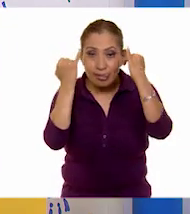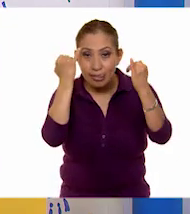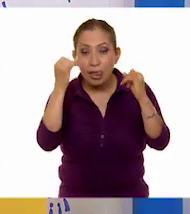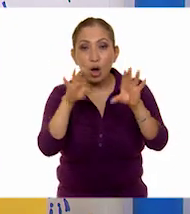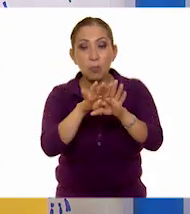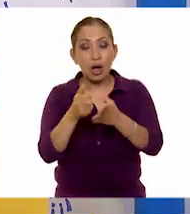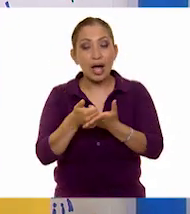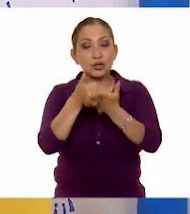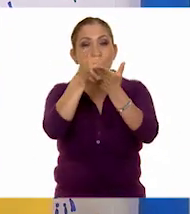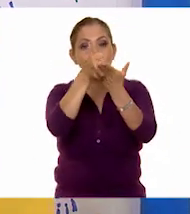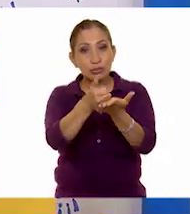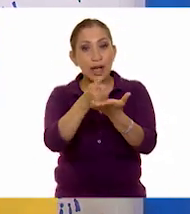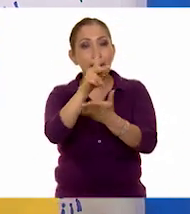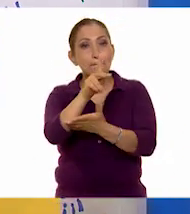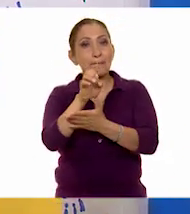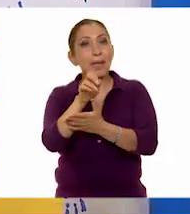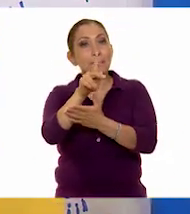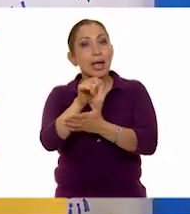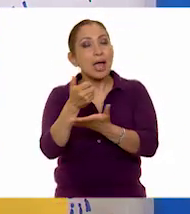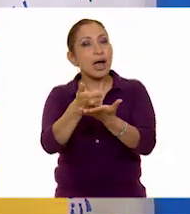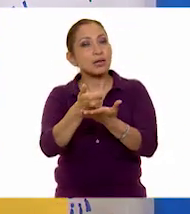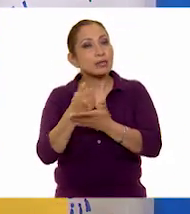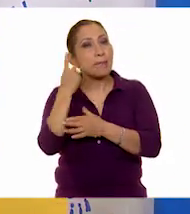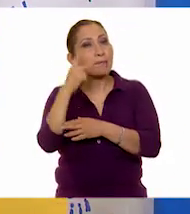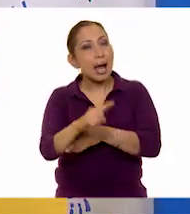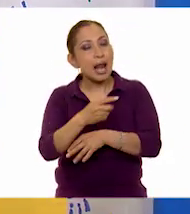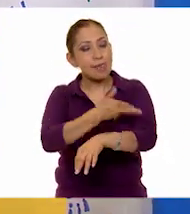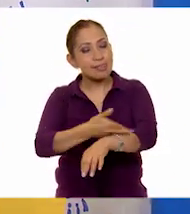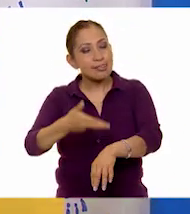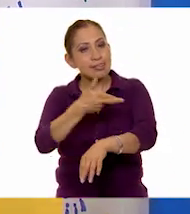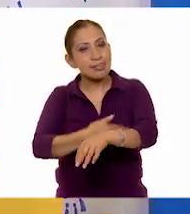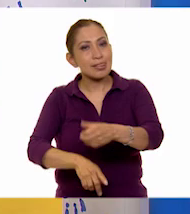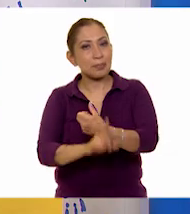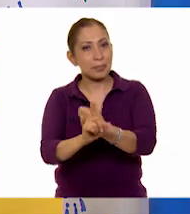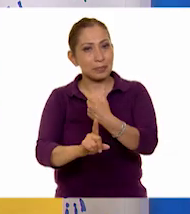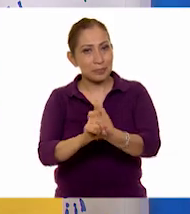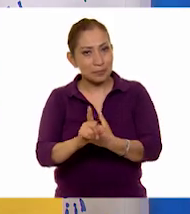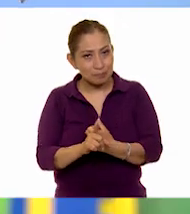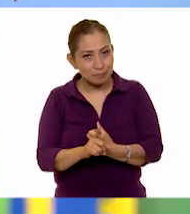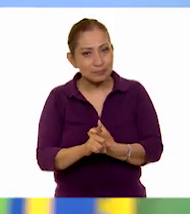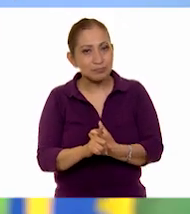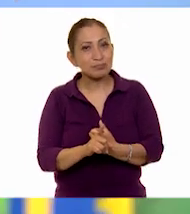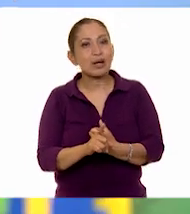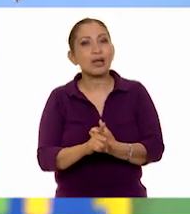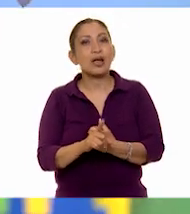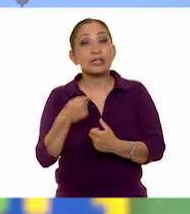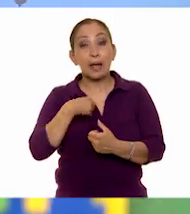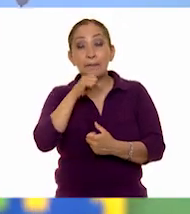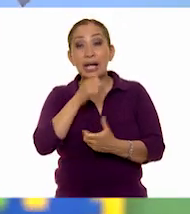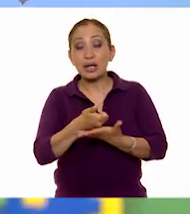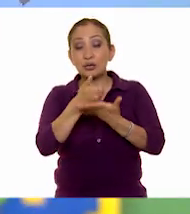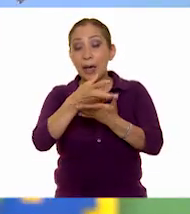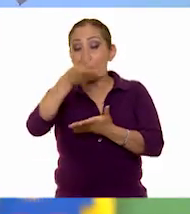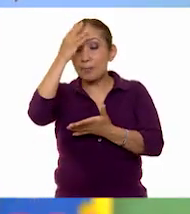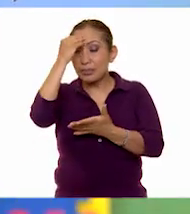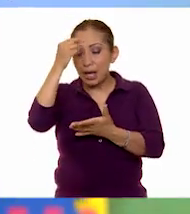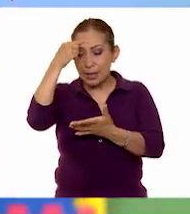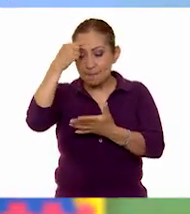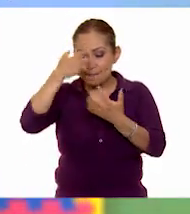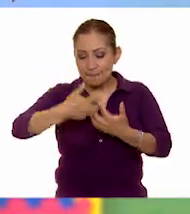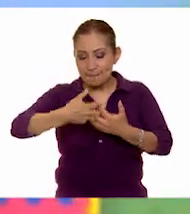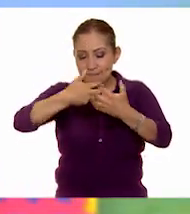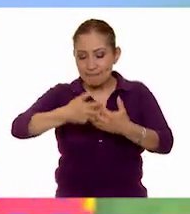la herramienta que tiene Pepe nos ayuda a solucionar problemas, nos permite aprender y desarrollar